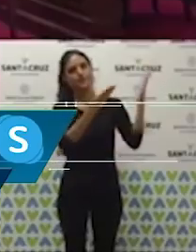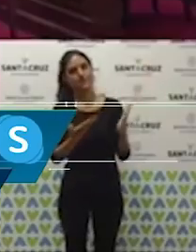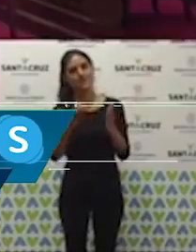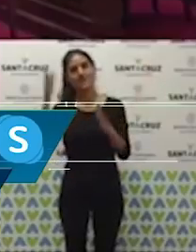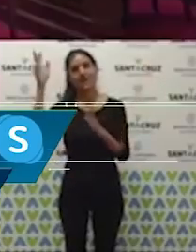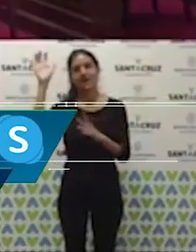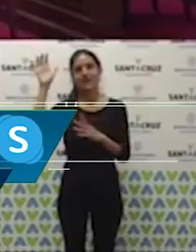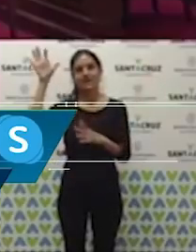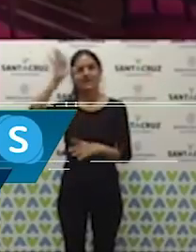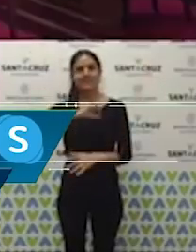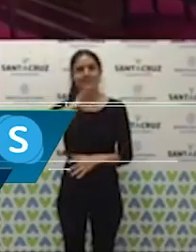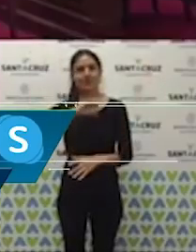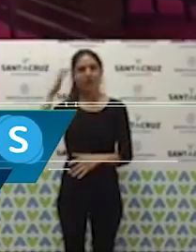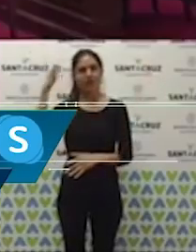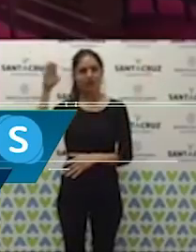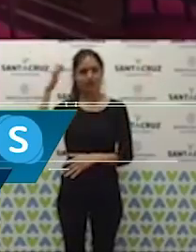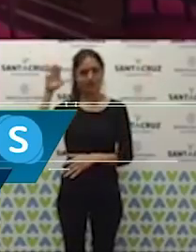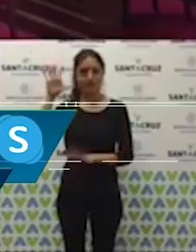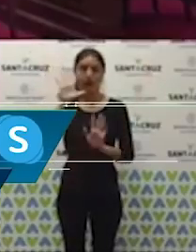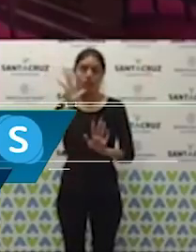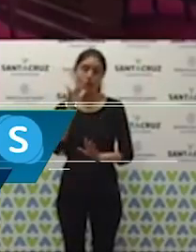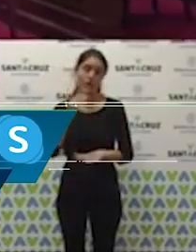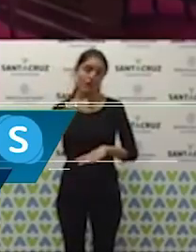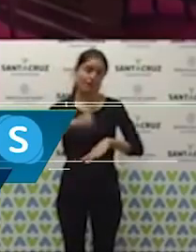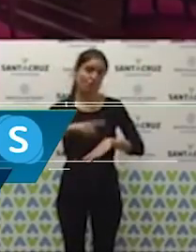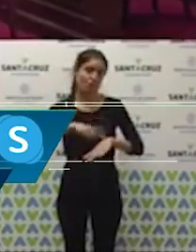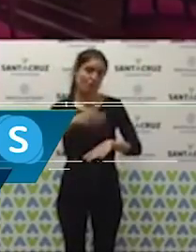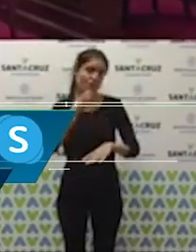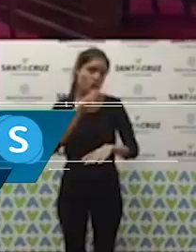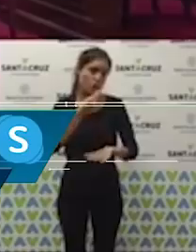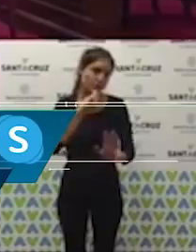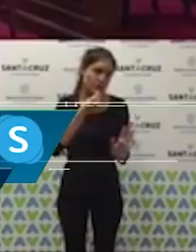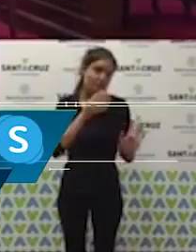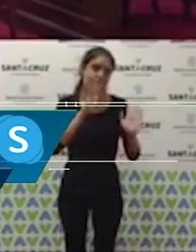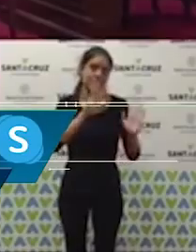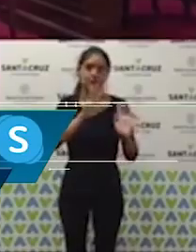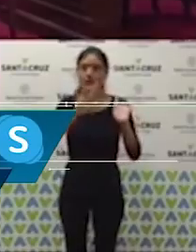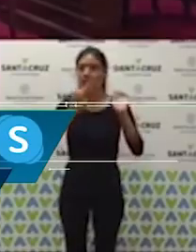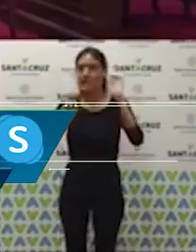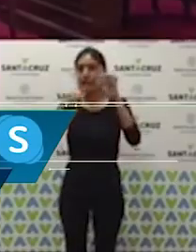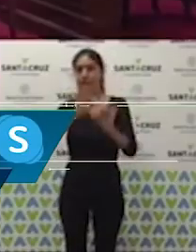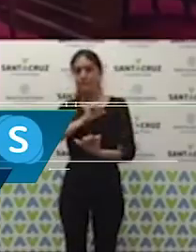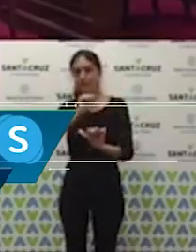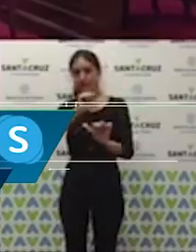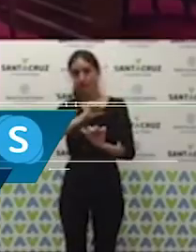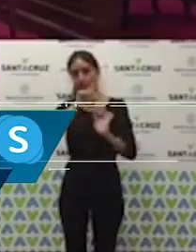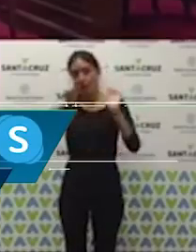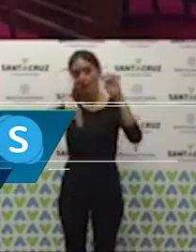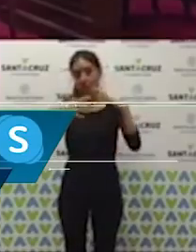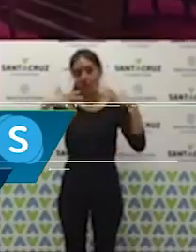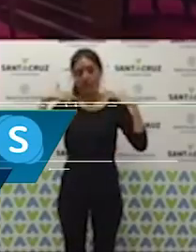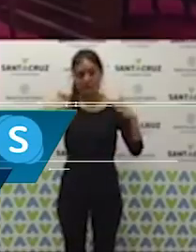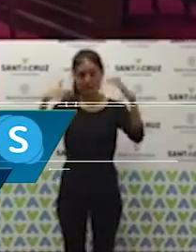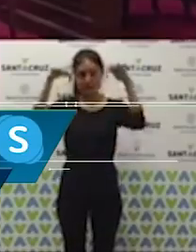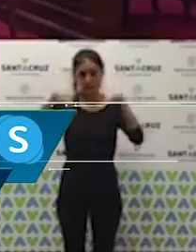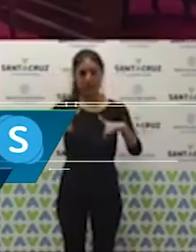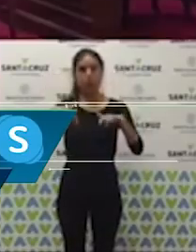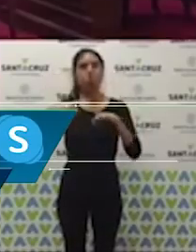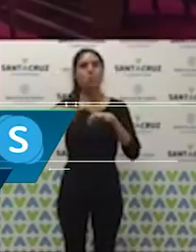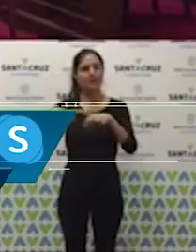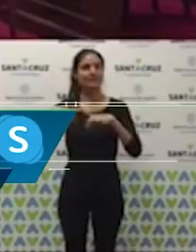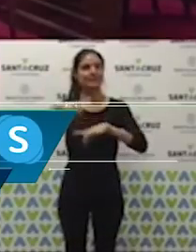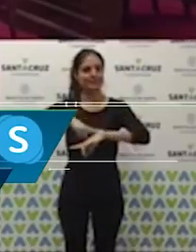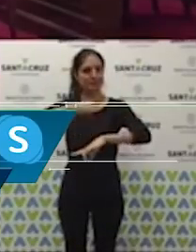cualquiera, él pactaba, que era Madrid quien daba las órdenes, como habíamos comentado, y que él gobernaba en Coalición Canaria, que eran malísimos gestores y presuntamente eran unas